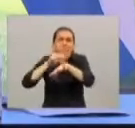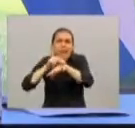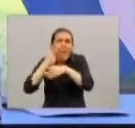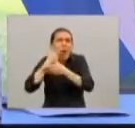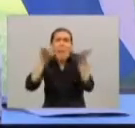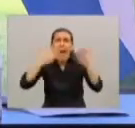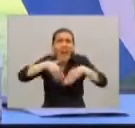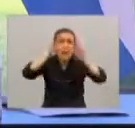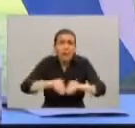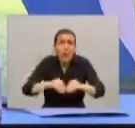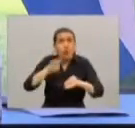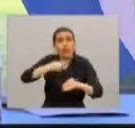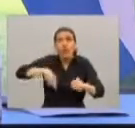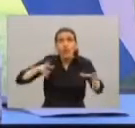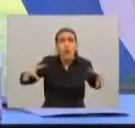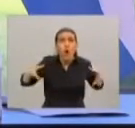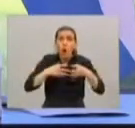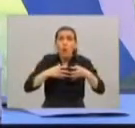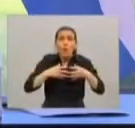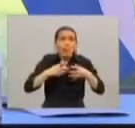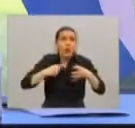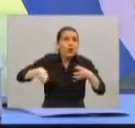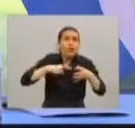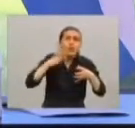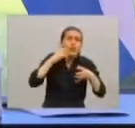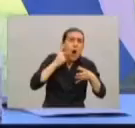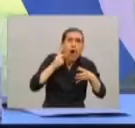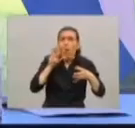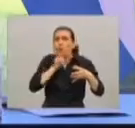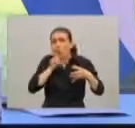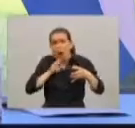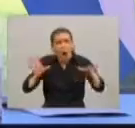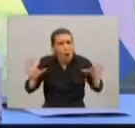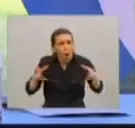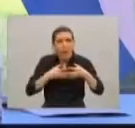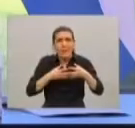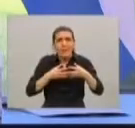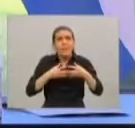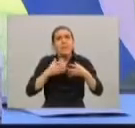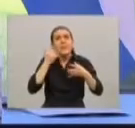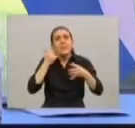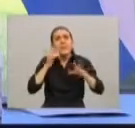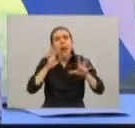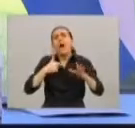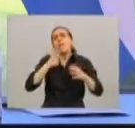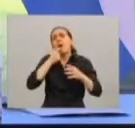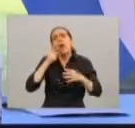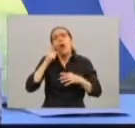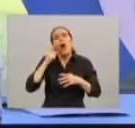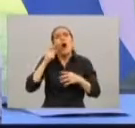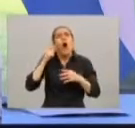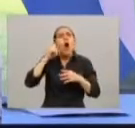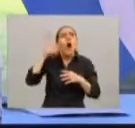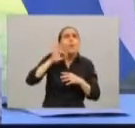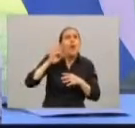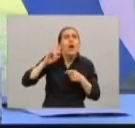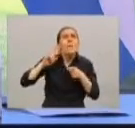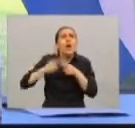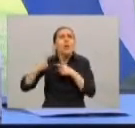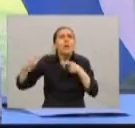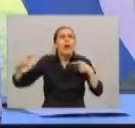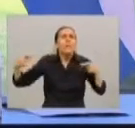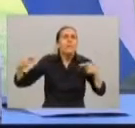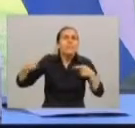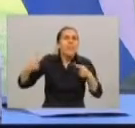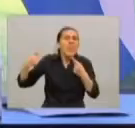responsabilidad es de uno en esto de cuidarse para cuidar al otro, ¿no? La responsabilidad sigue siendo